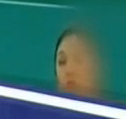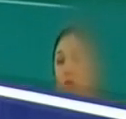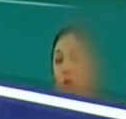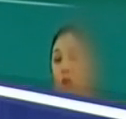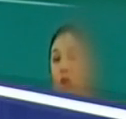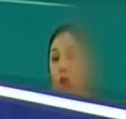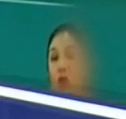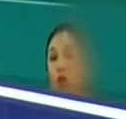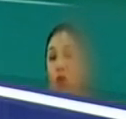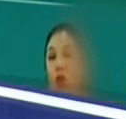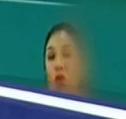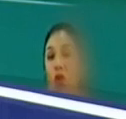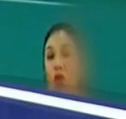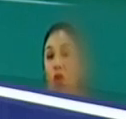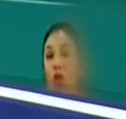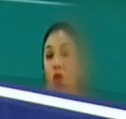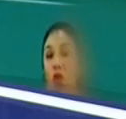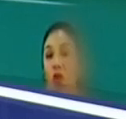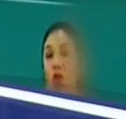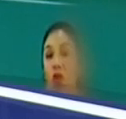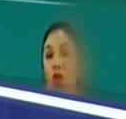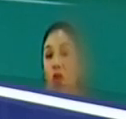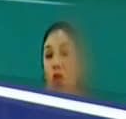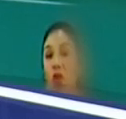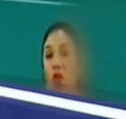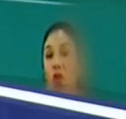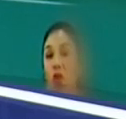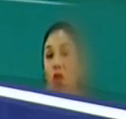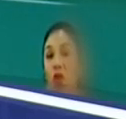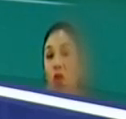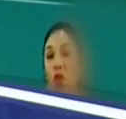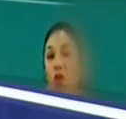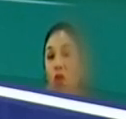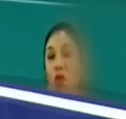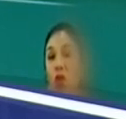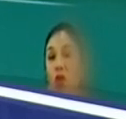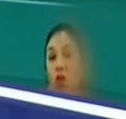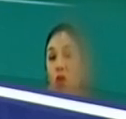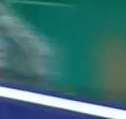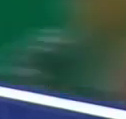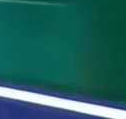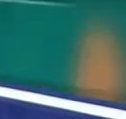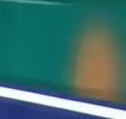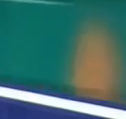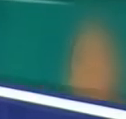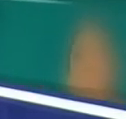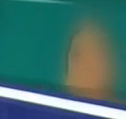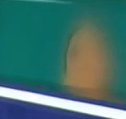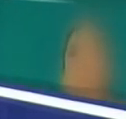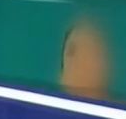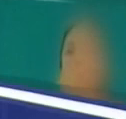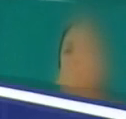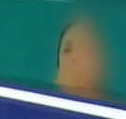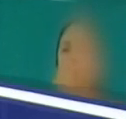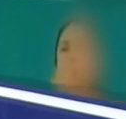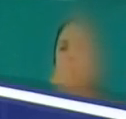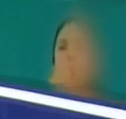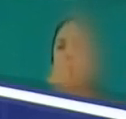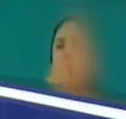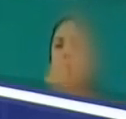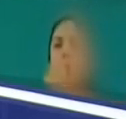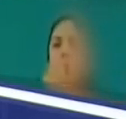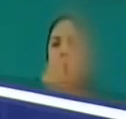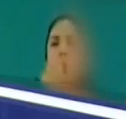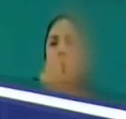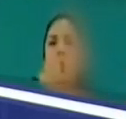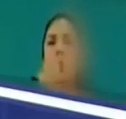en camas con respirador. Este es un dato que hace dos semanas, hace un mes, se veía muy difícil de alcanzar. Hoy